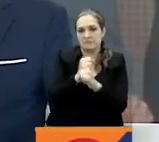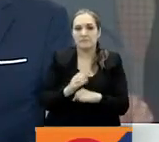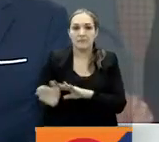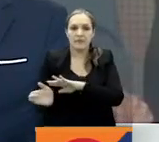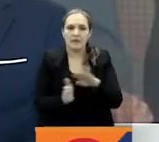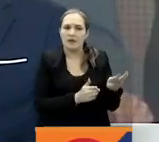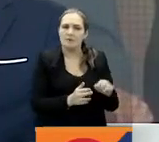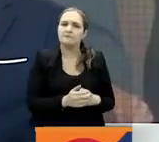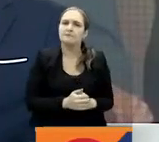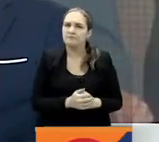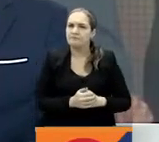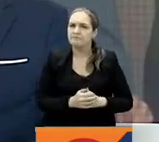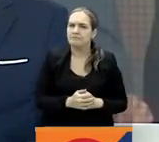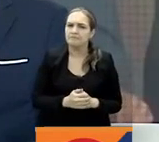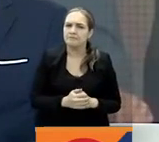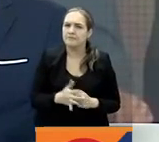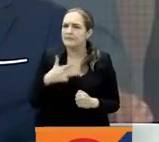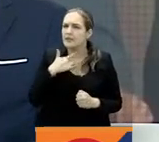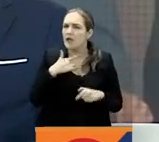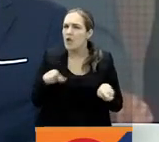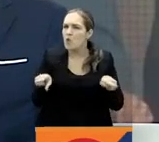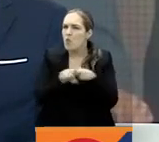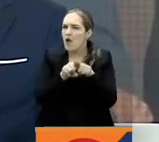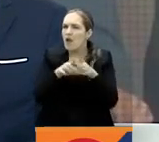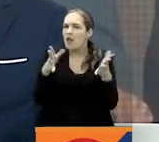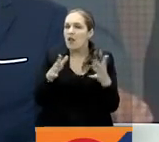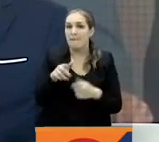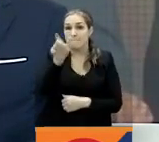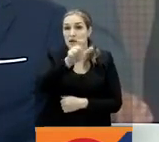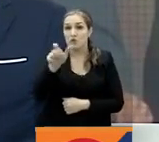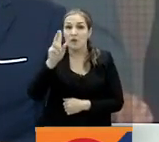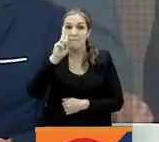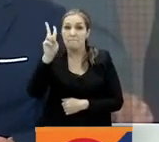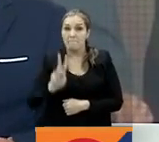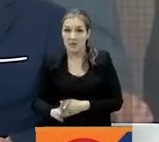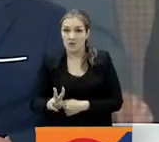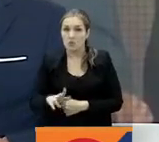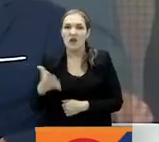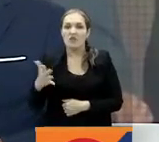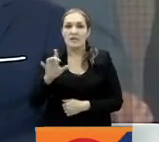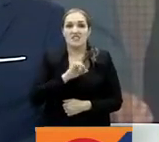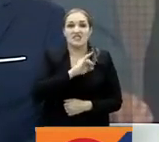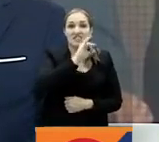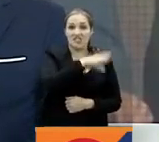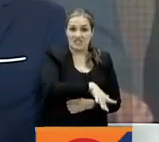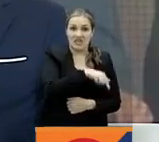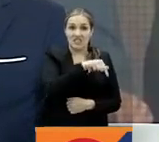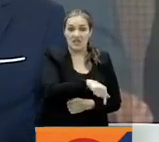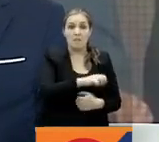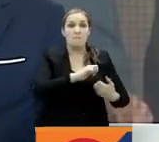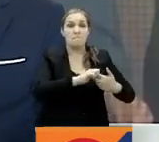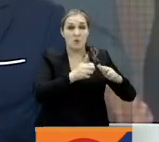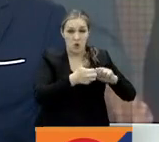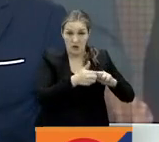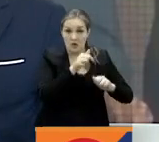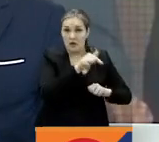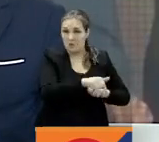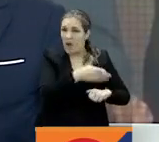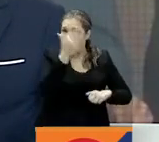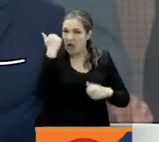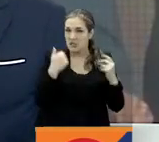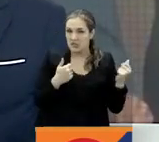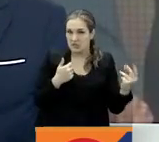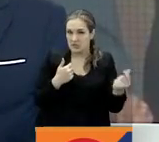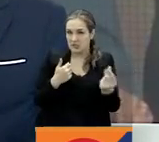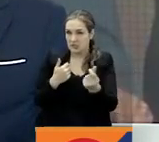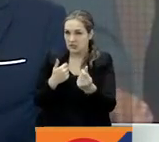Coincidencias y un mismo sentir ante la situación de los migrantes venezolanos en países como Chile fueron el centro de la agenda de la breve pero fluida